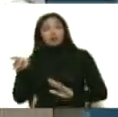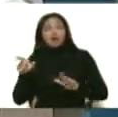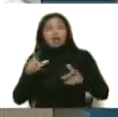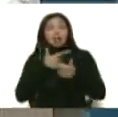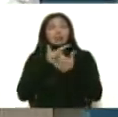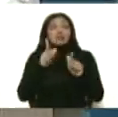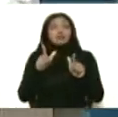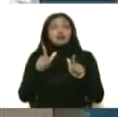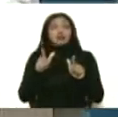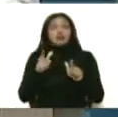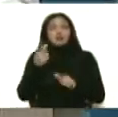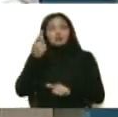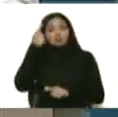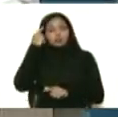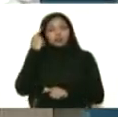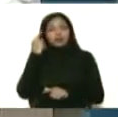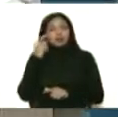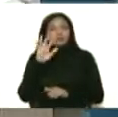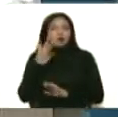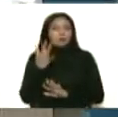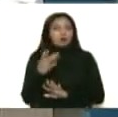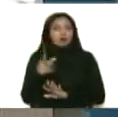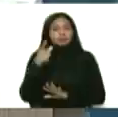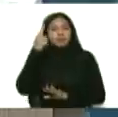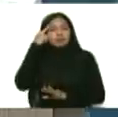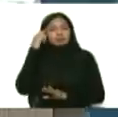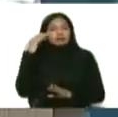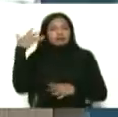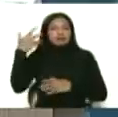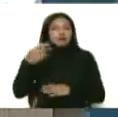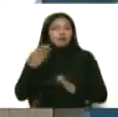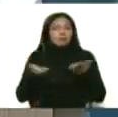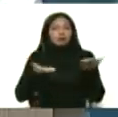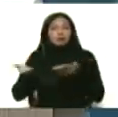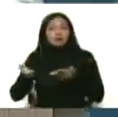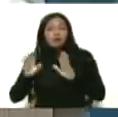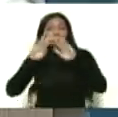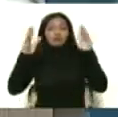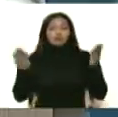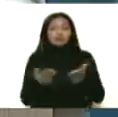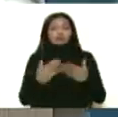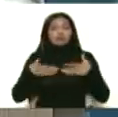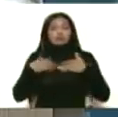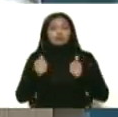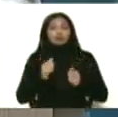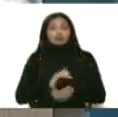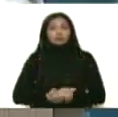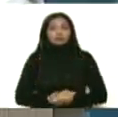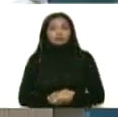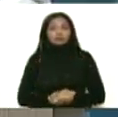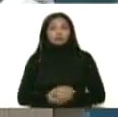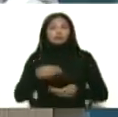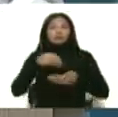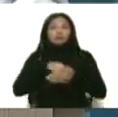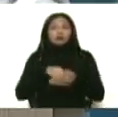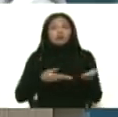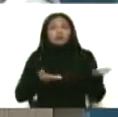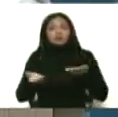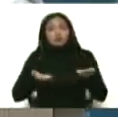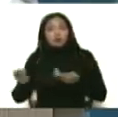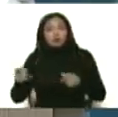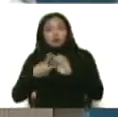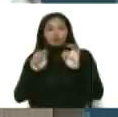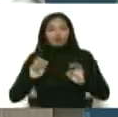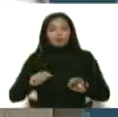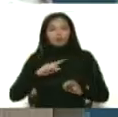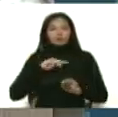de síntomas, un día determinado de día, según establece el protocolo de la Organización Mundial de la Salud y establece el protocolo que